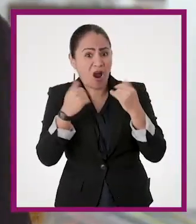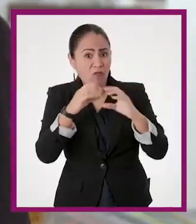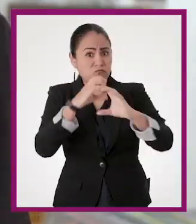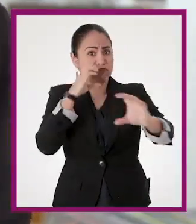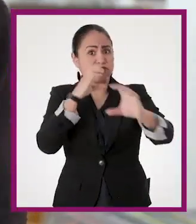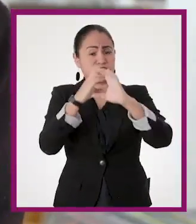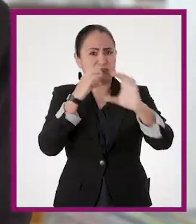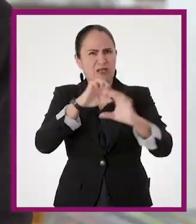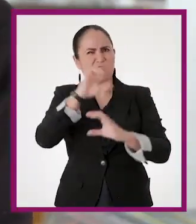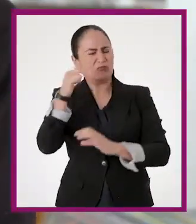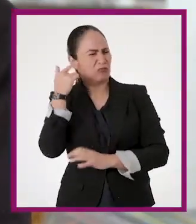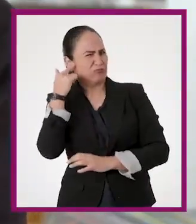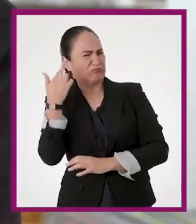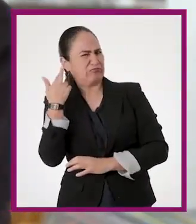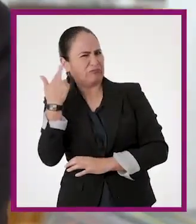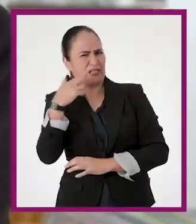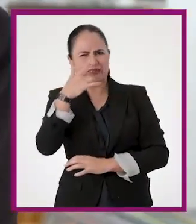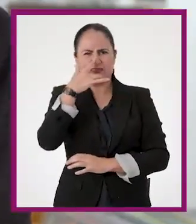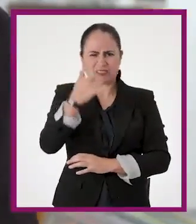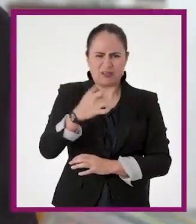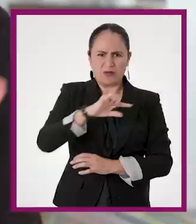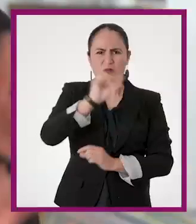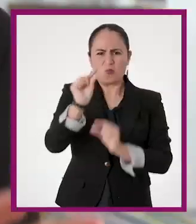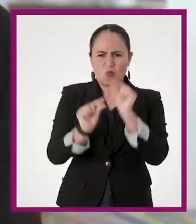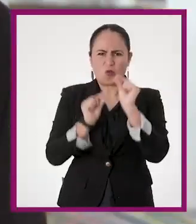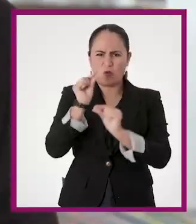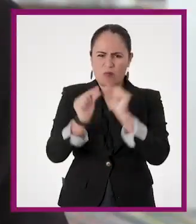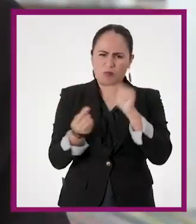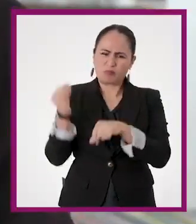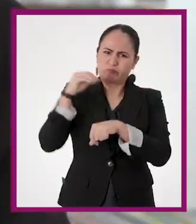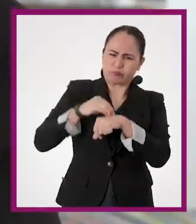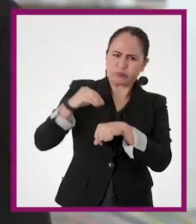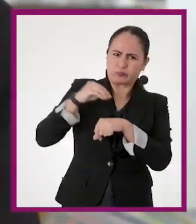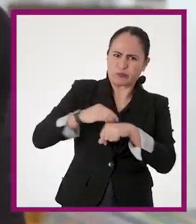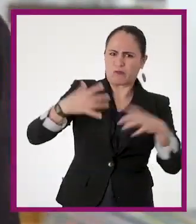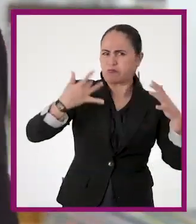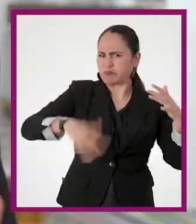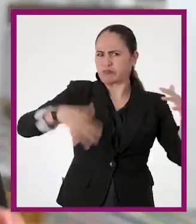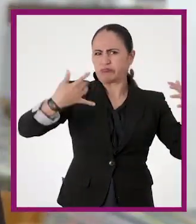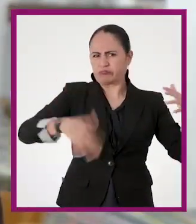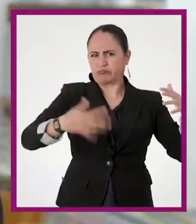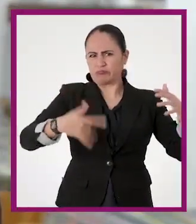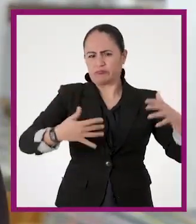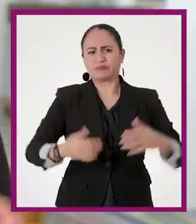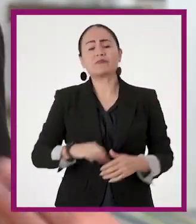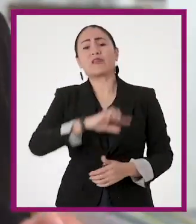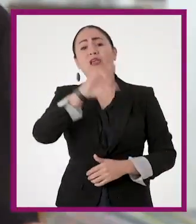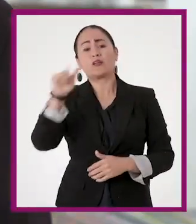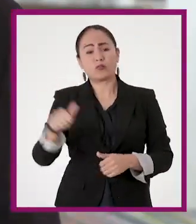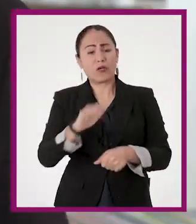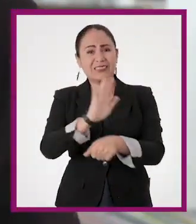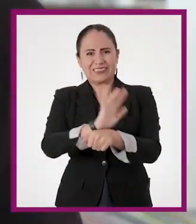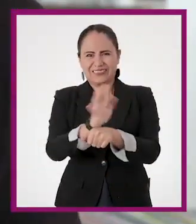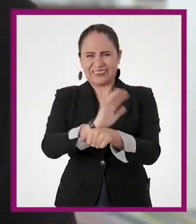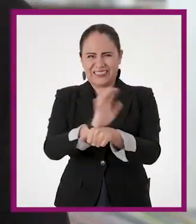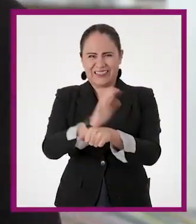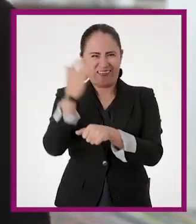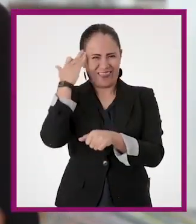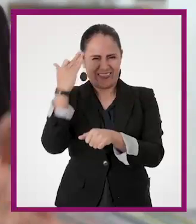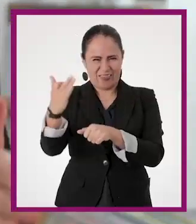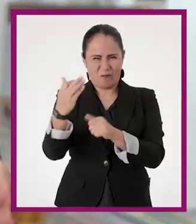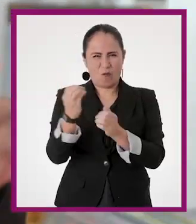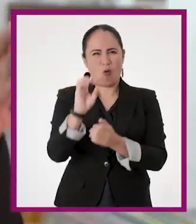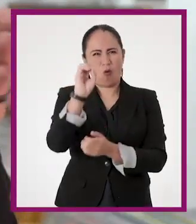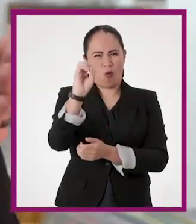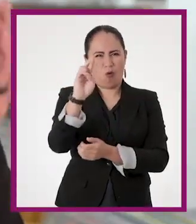la música. Y así se fue integrando la trompeta a este son de mariachi. Ya después vino todo el cine de la época dorada